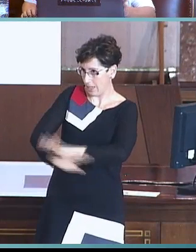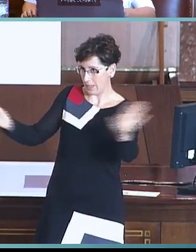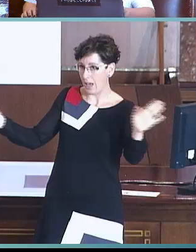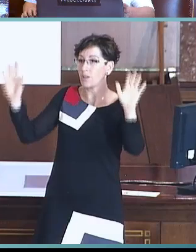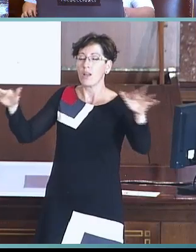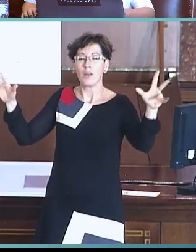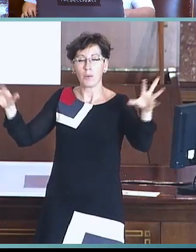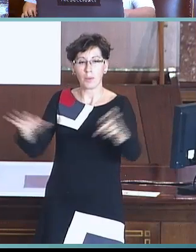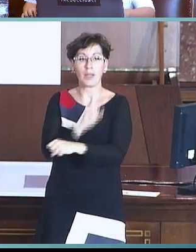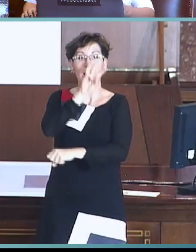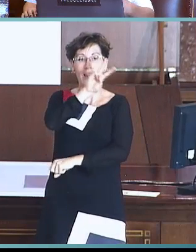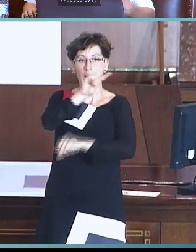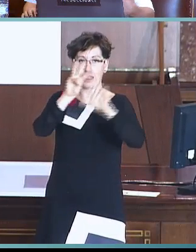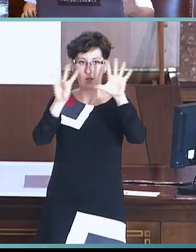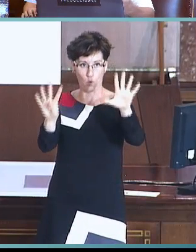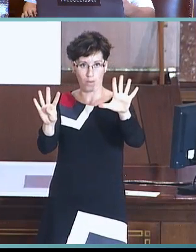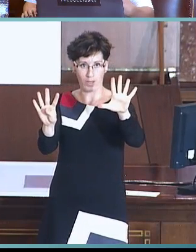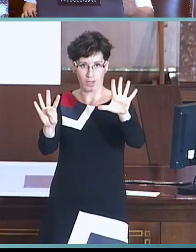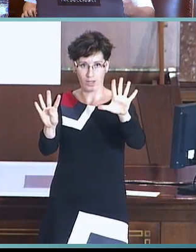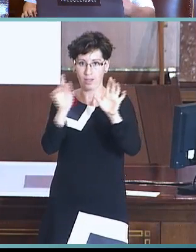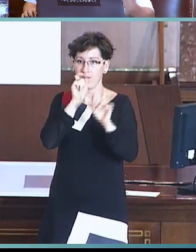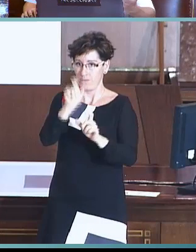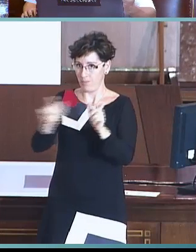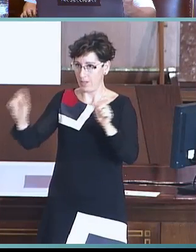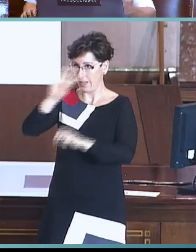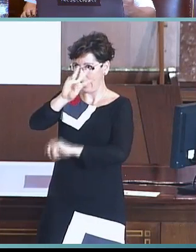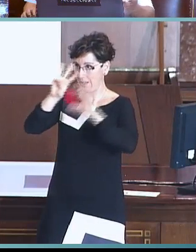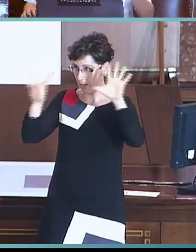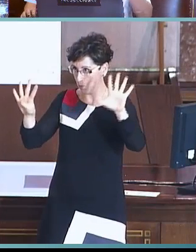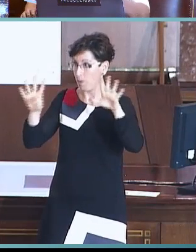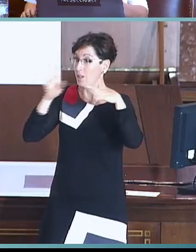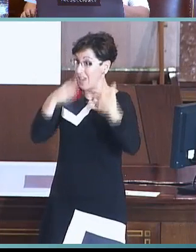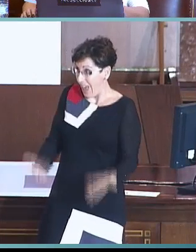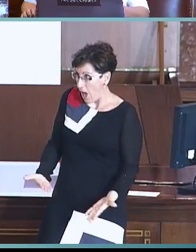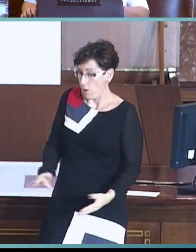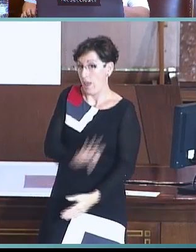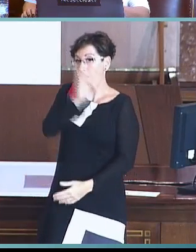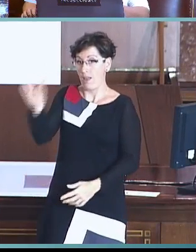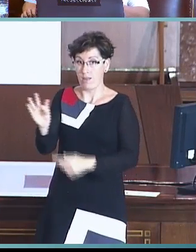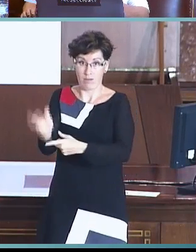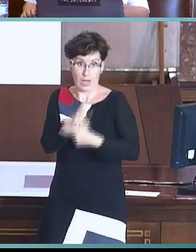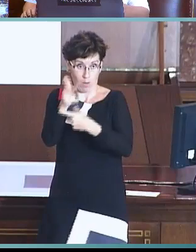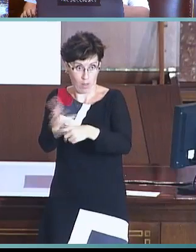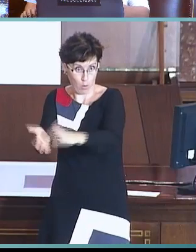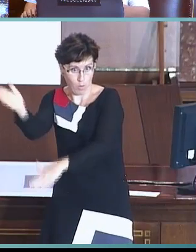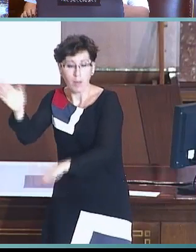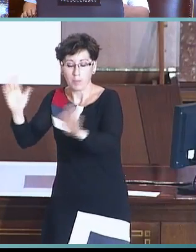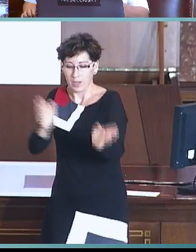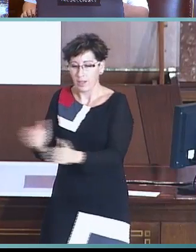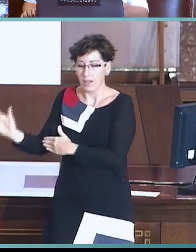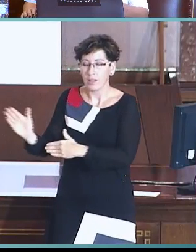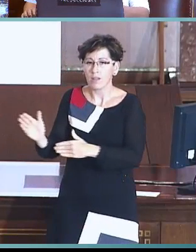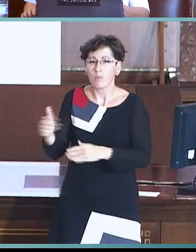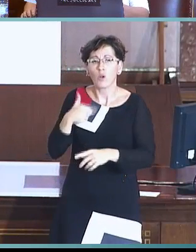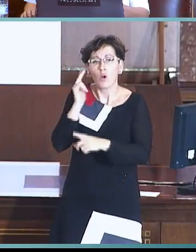con 39 ítems. De los cuales pues, se supone que ahora haremos la grabación. Y otro debate que tuvimos fue el formato, cómo grabar